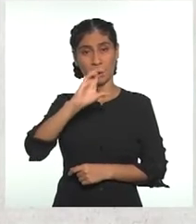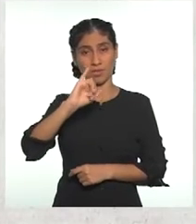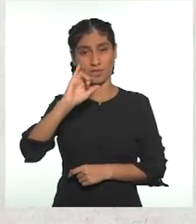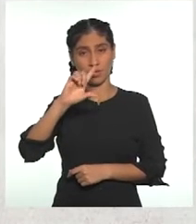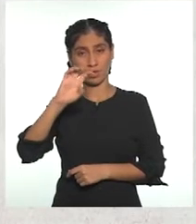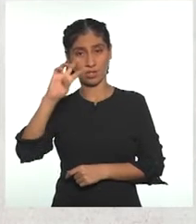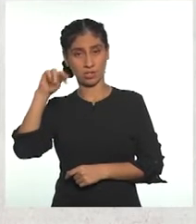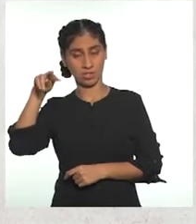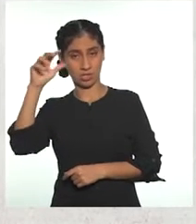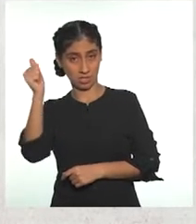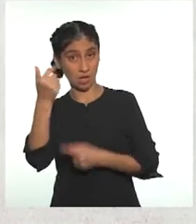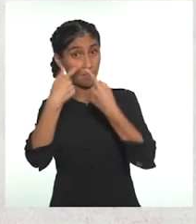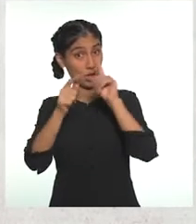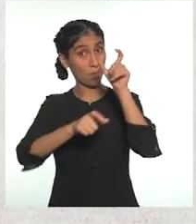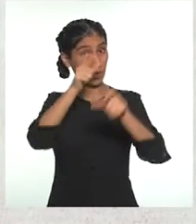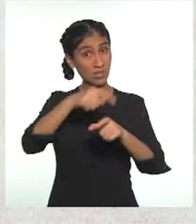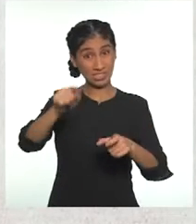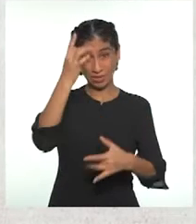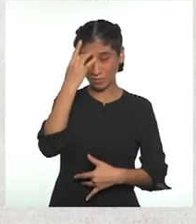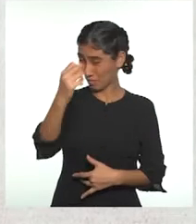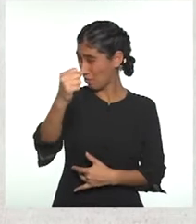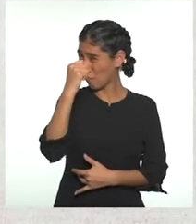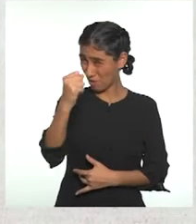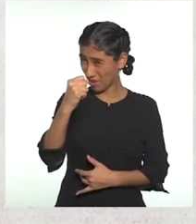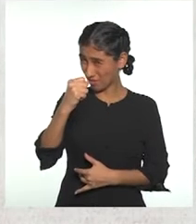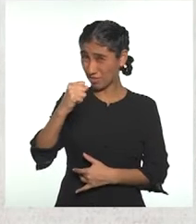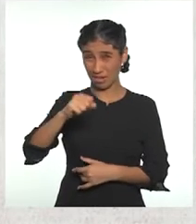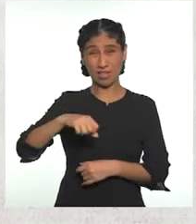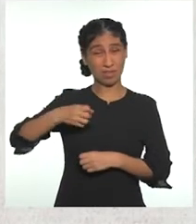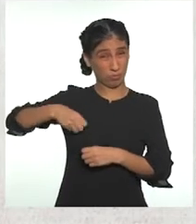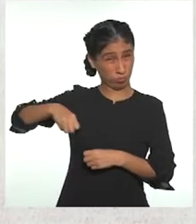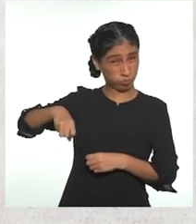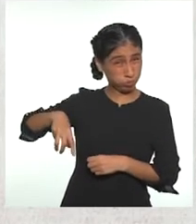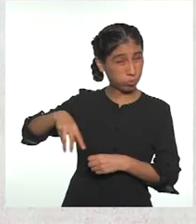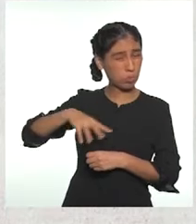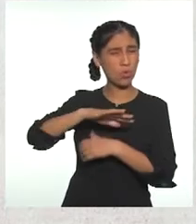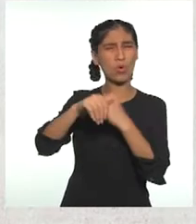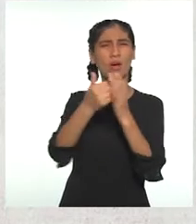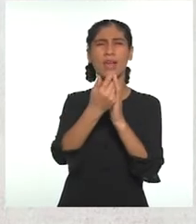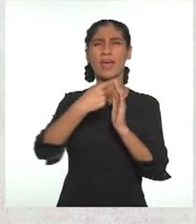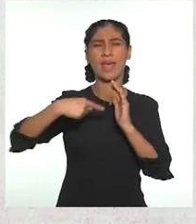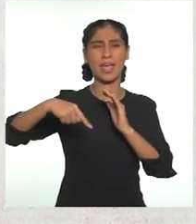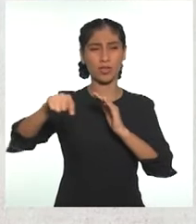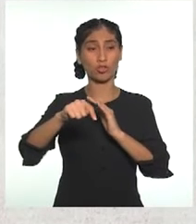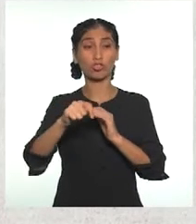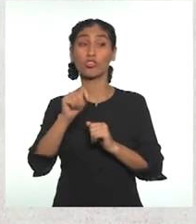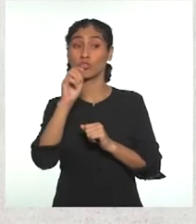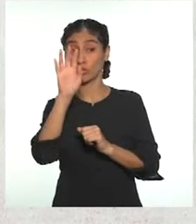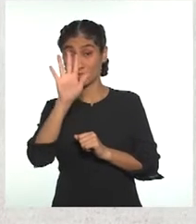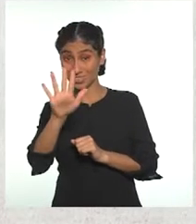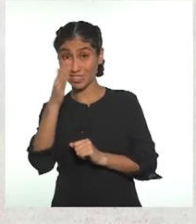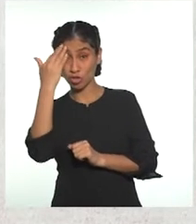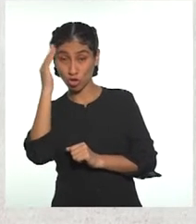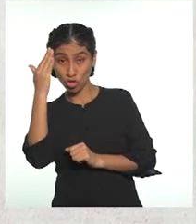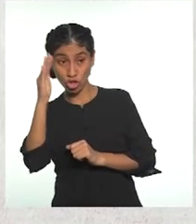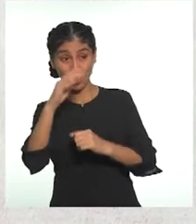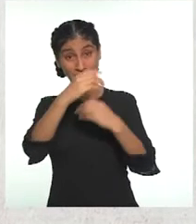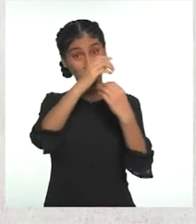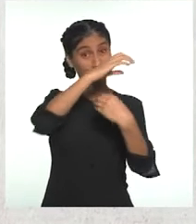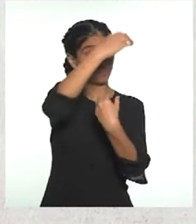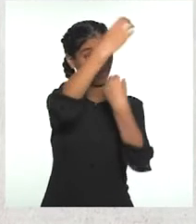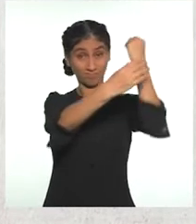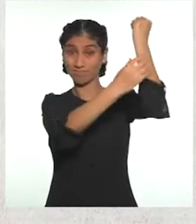ya graves, la restitución de líquidos se hará por vía endovenosa durante unos 5 días.